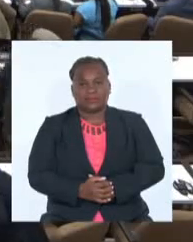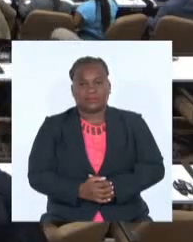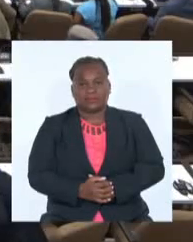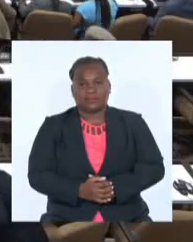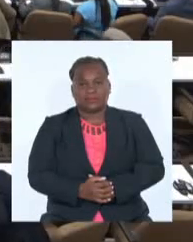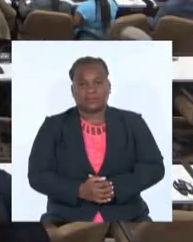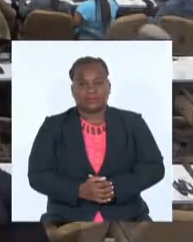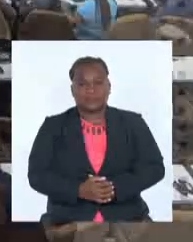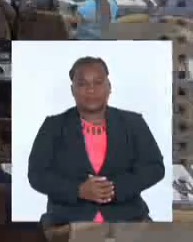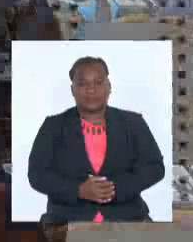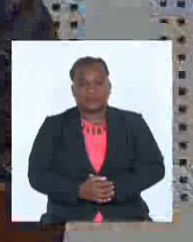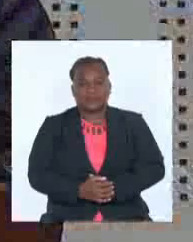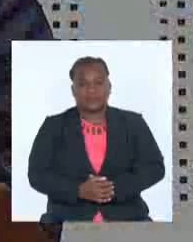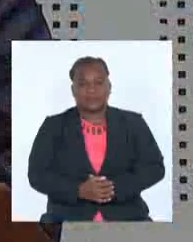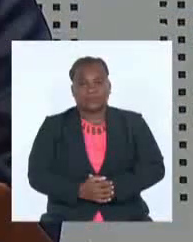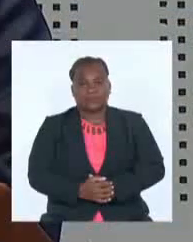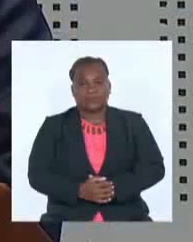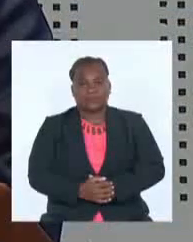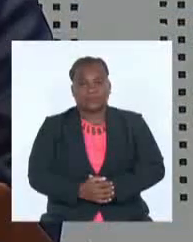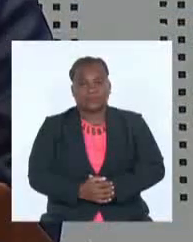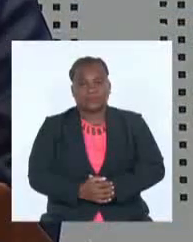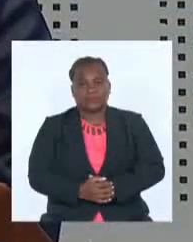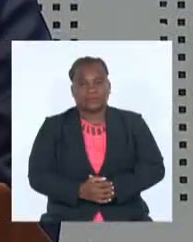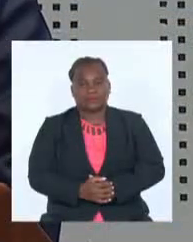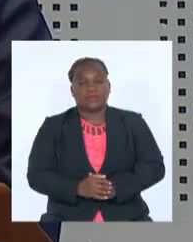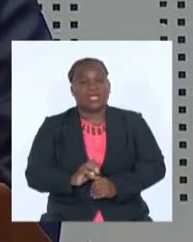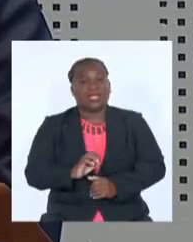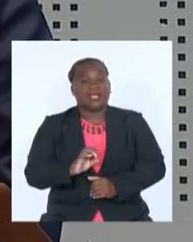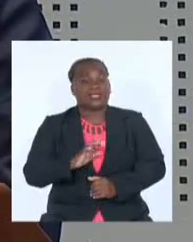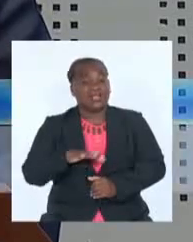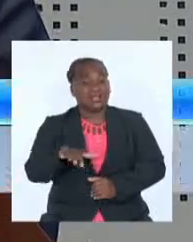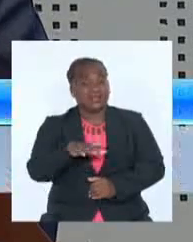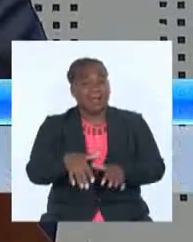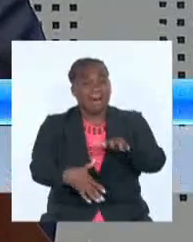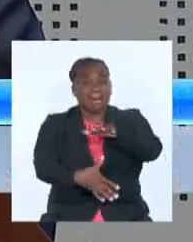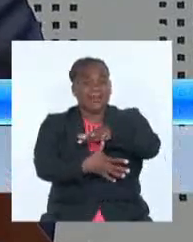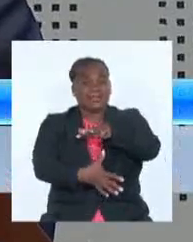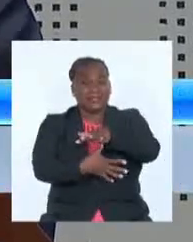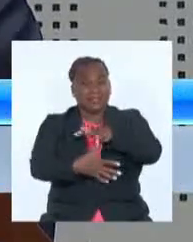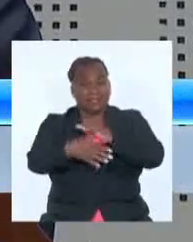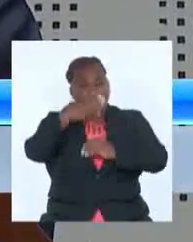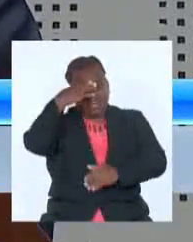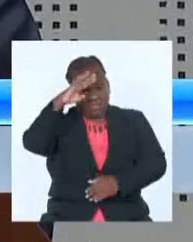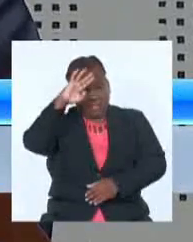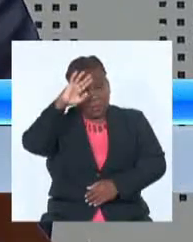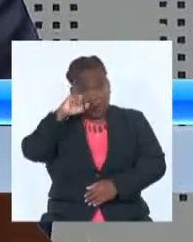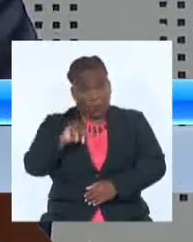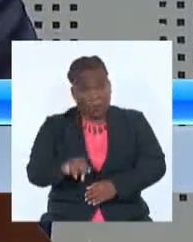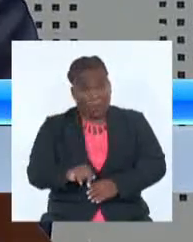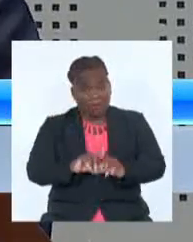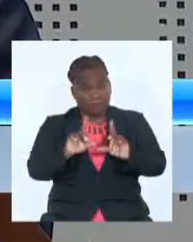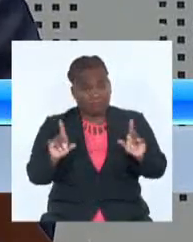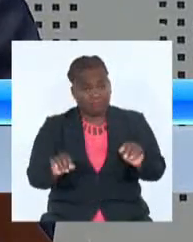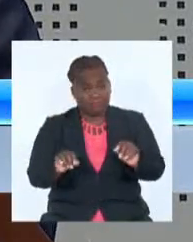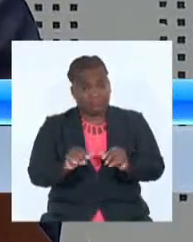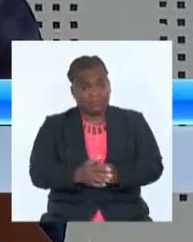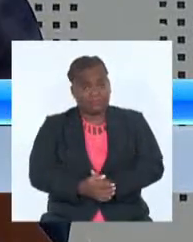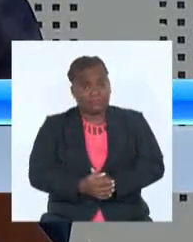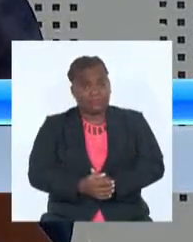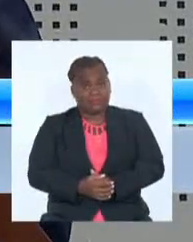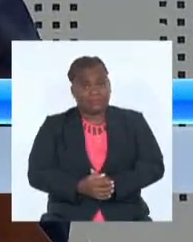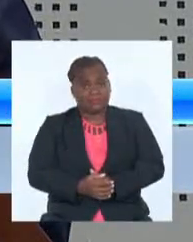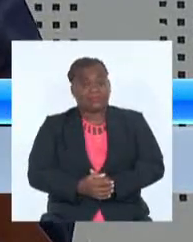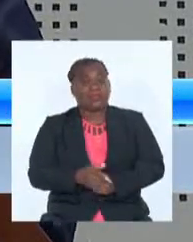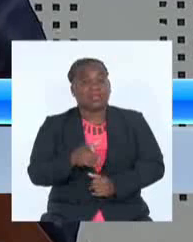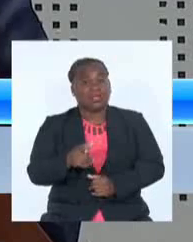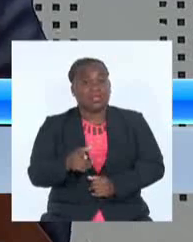Excelencia, señor presidente de la República de Cuba, señor Miguel Díaz-Canel, su excelencia,